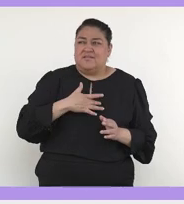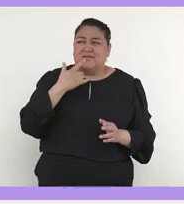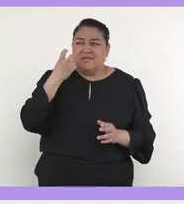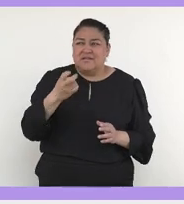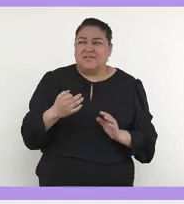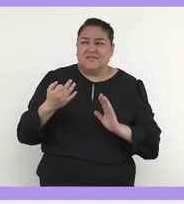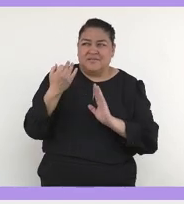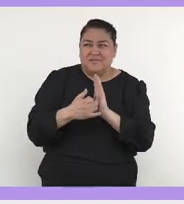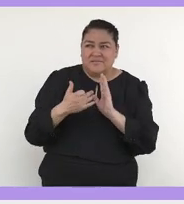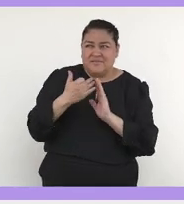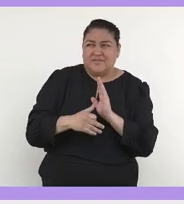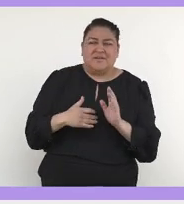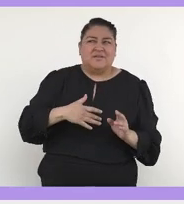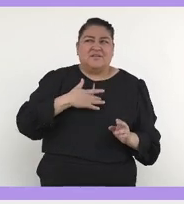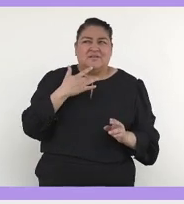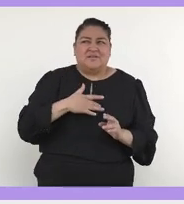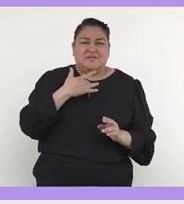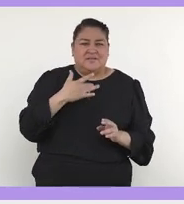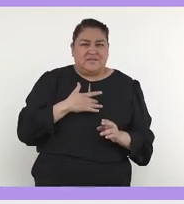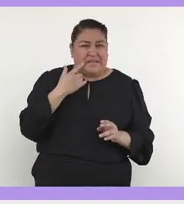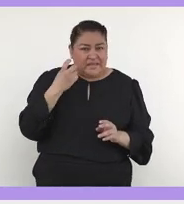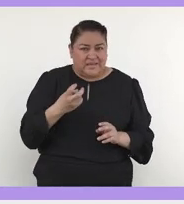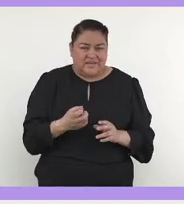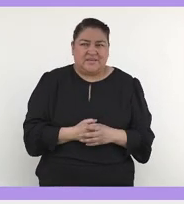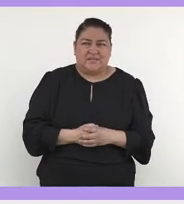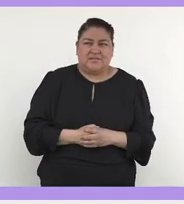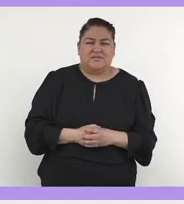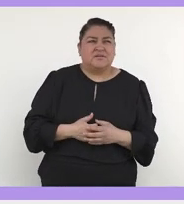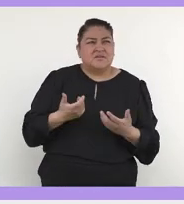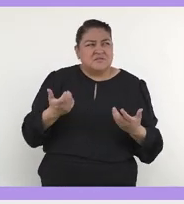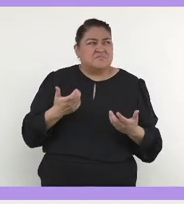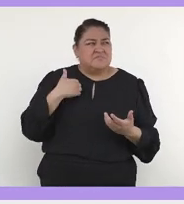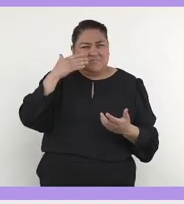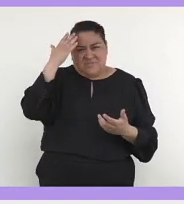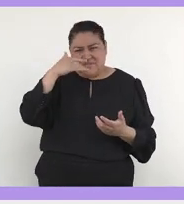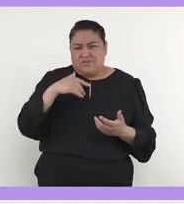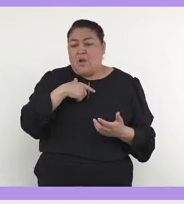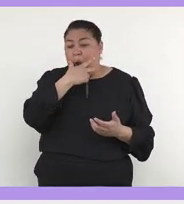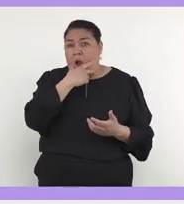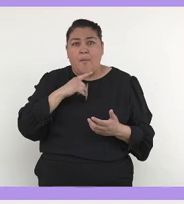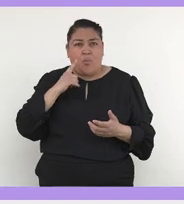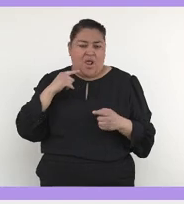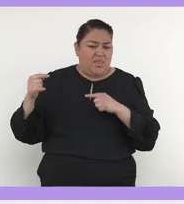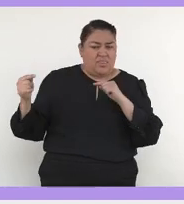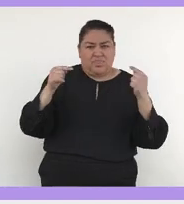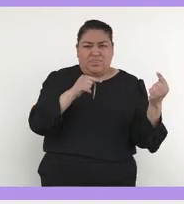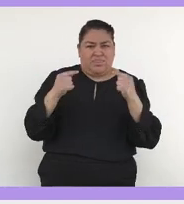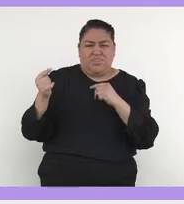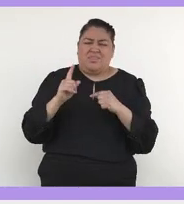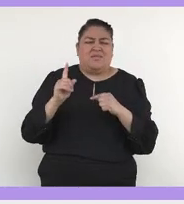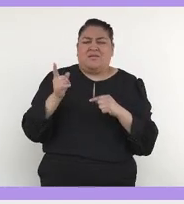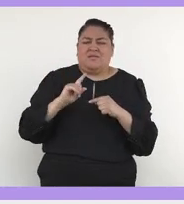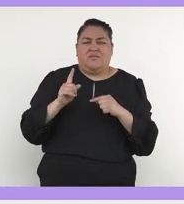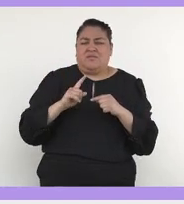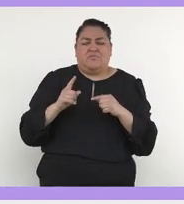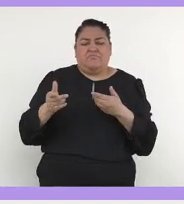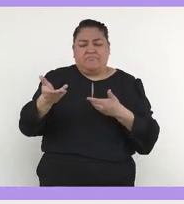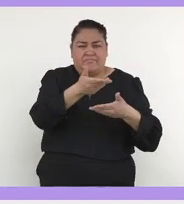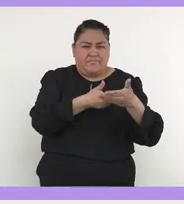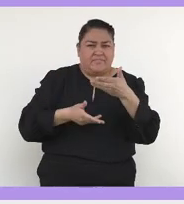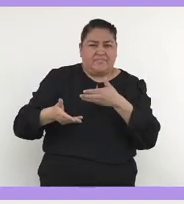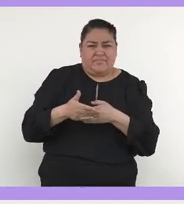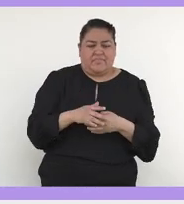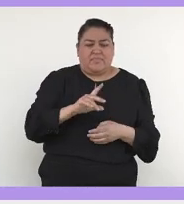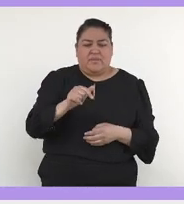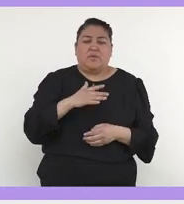ver suceder No porque si no se vuelve y no es una guerra justamente aprender a entender en equipo y Bueno tengo mi